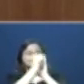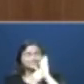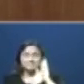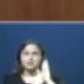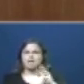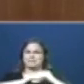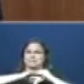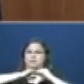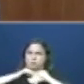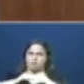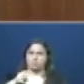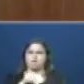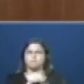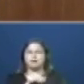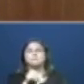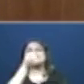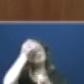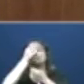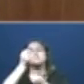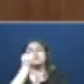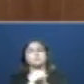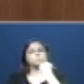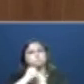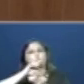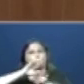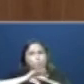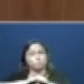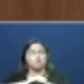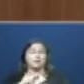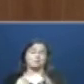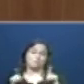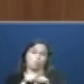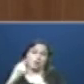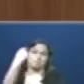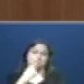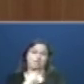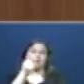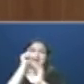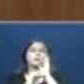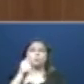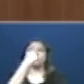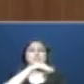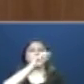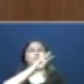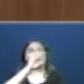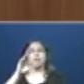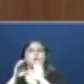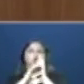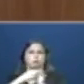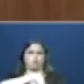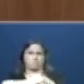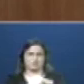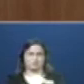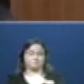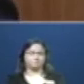estabilidad y de disciplina presupuestaria conforme al artículo 135 de la Constitución y su desarrollo una triple